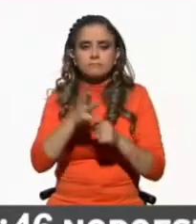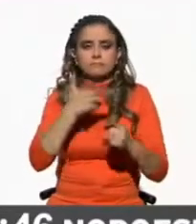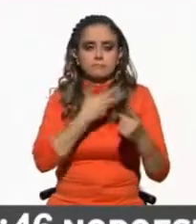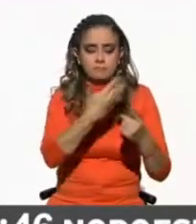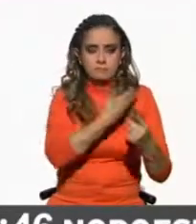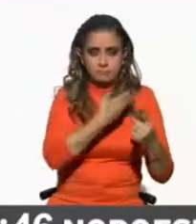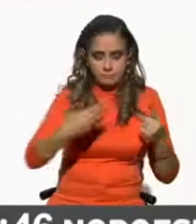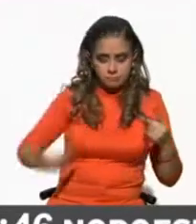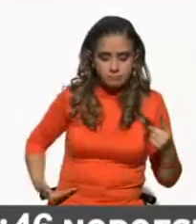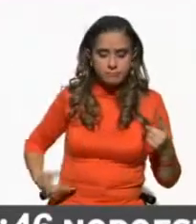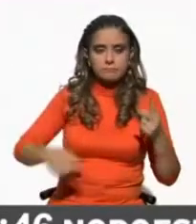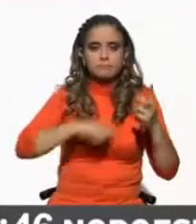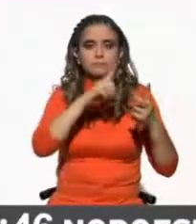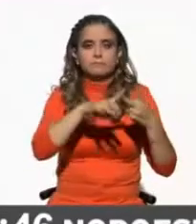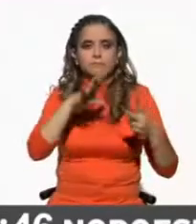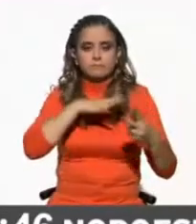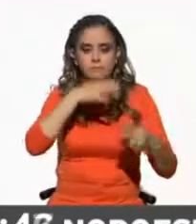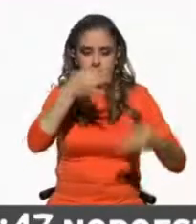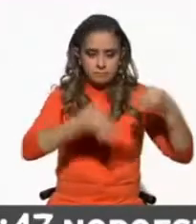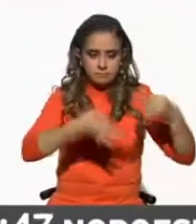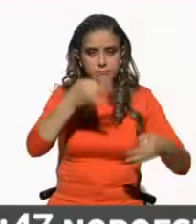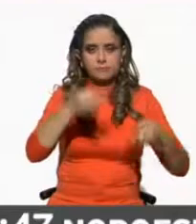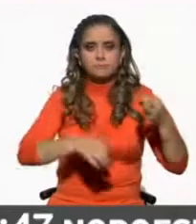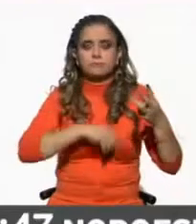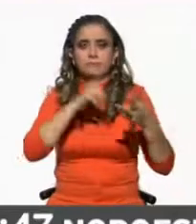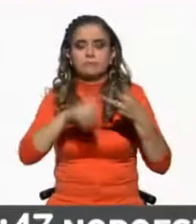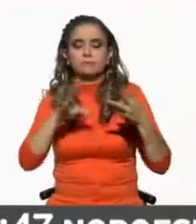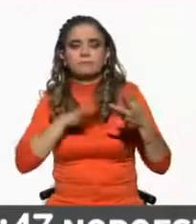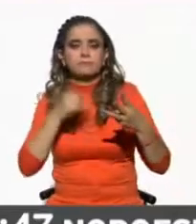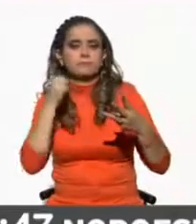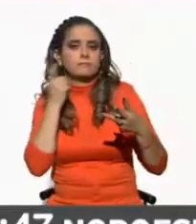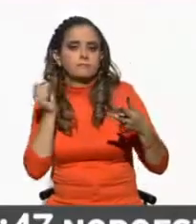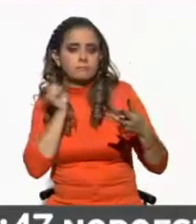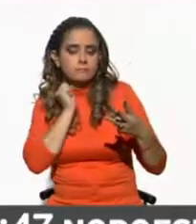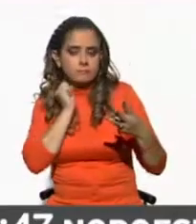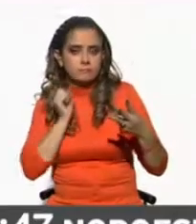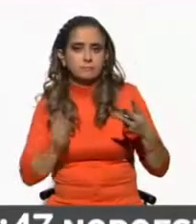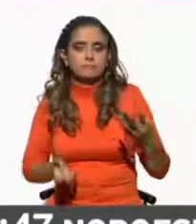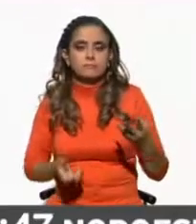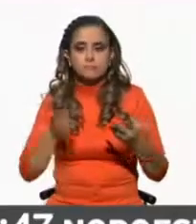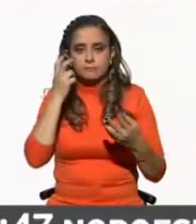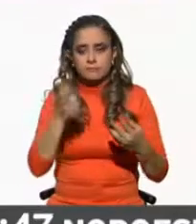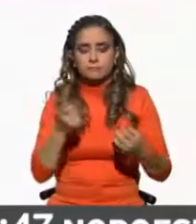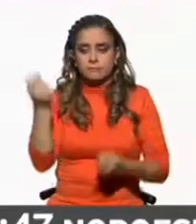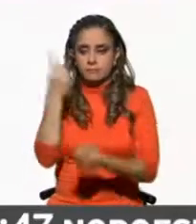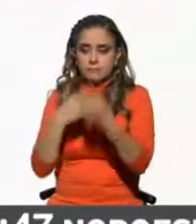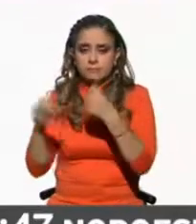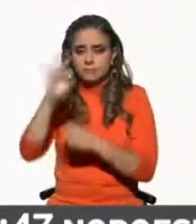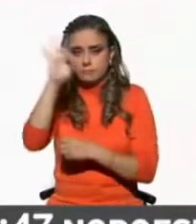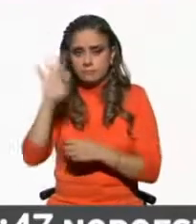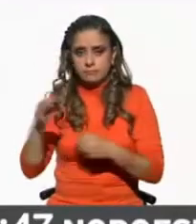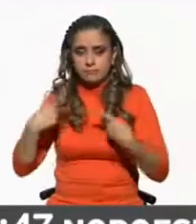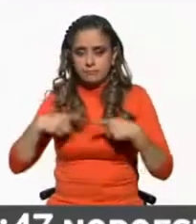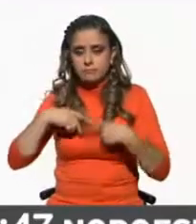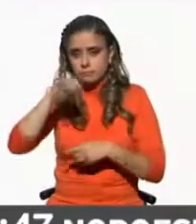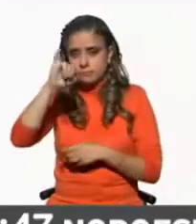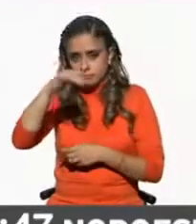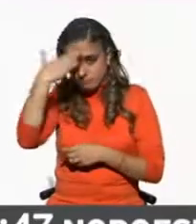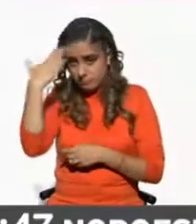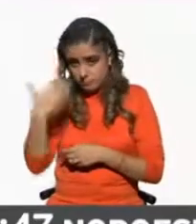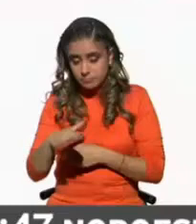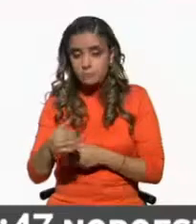judicial, y el porcentaje de mexicanos que lo sabe estaría más alrededor